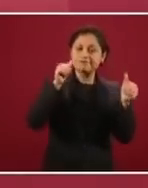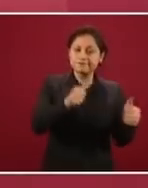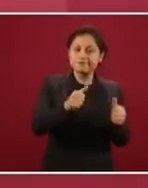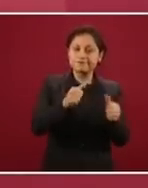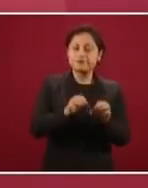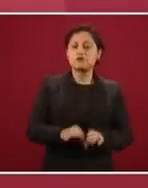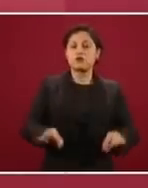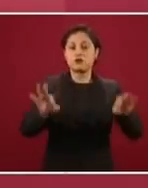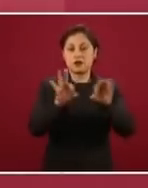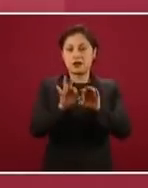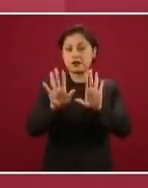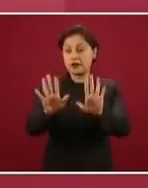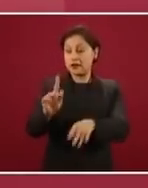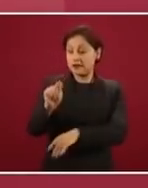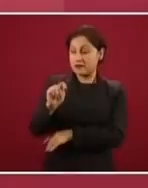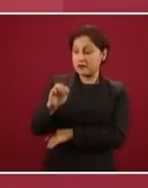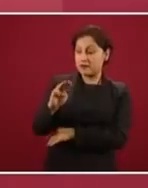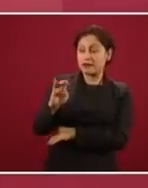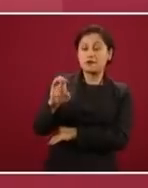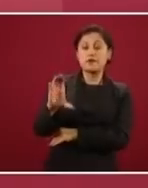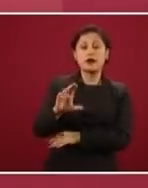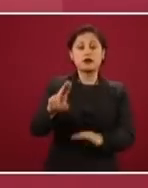porque esto